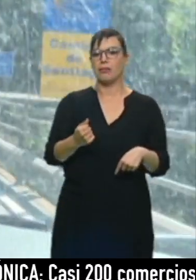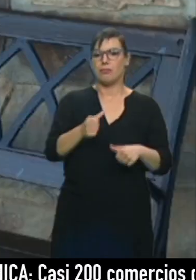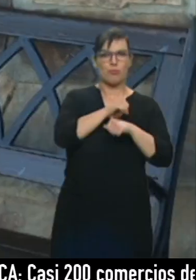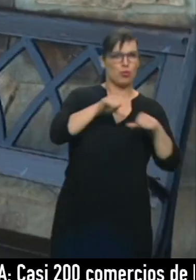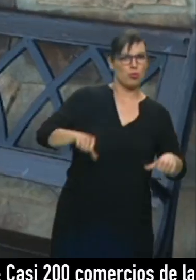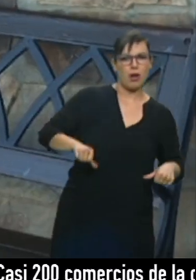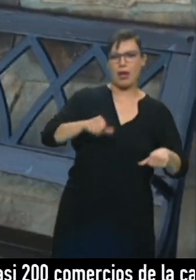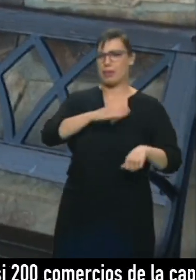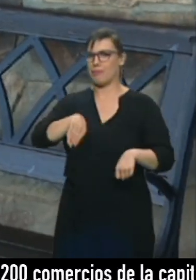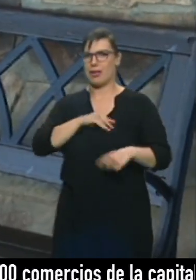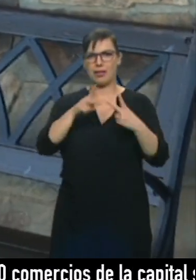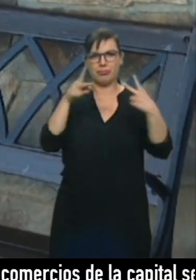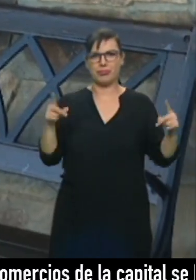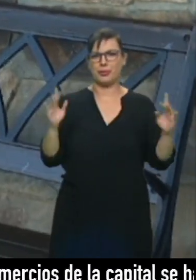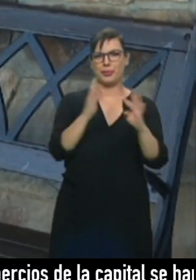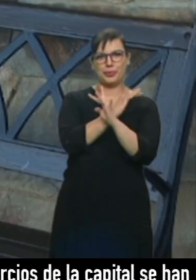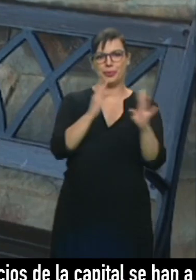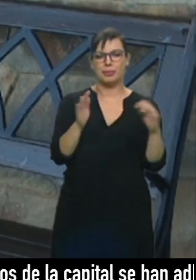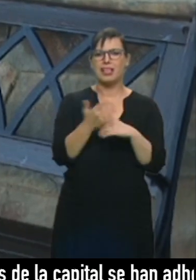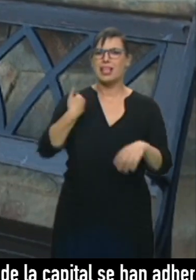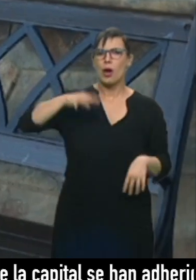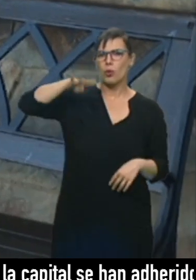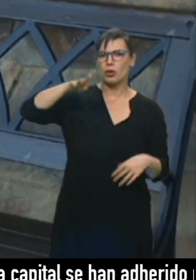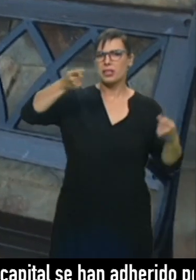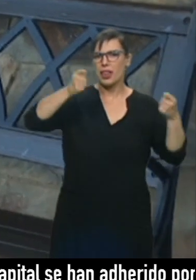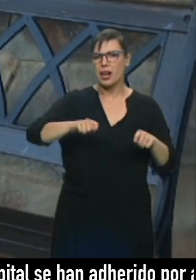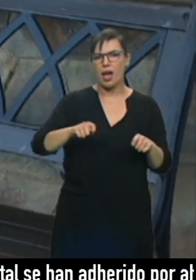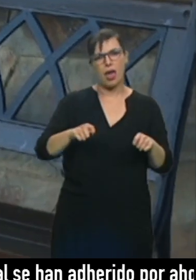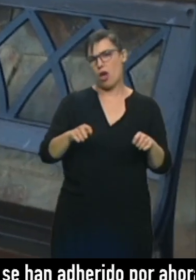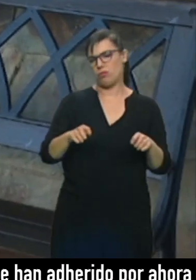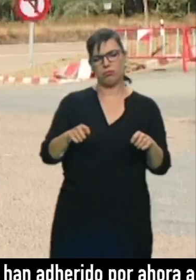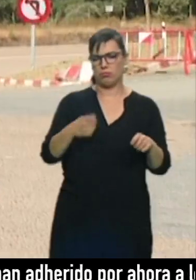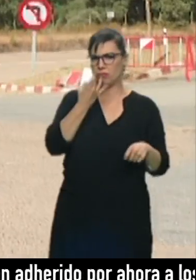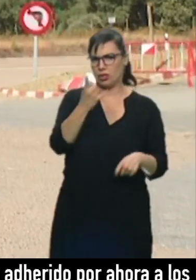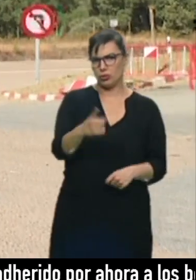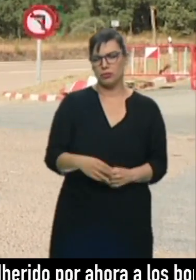españoles. Ya llevábamos cuatro meses eso cerrado y no es plan ese.